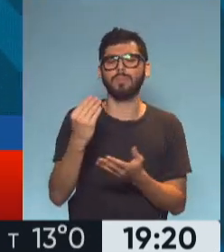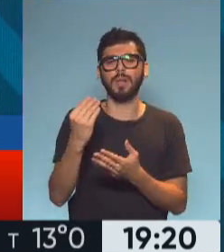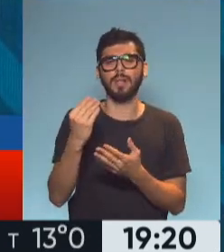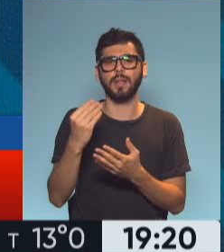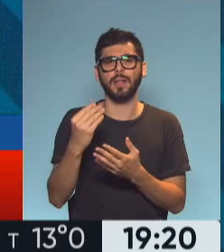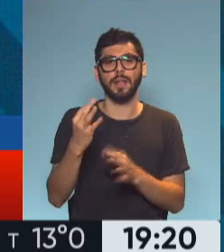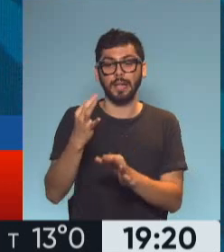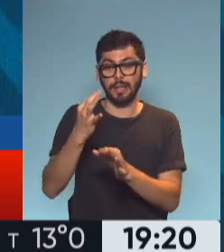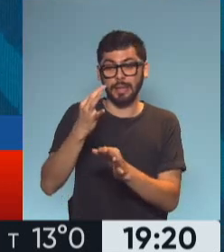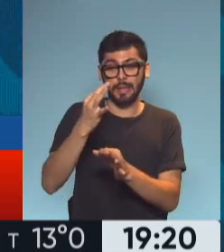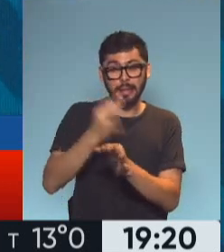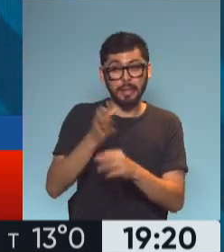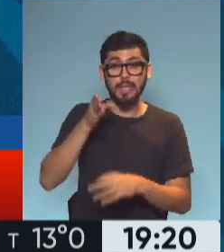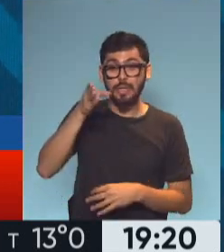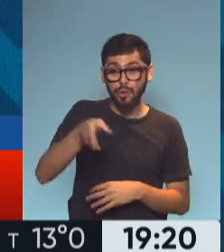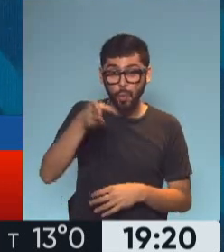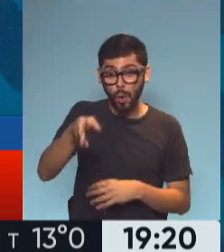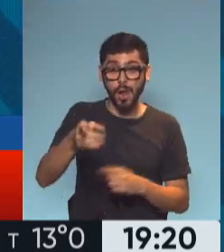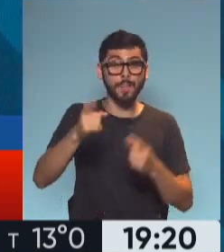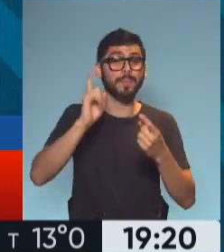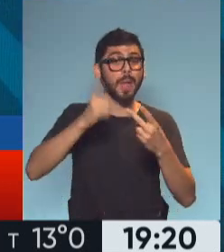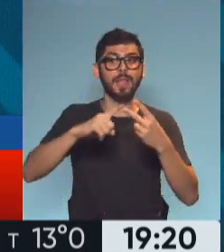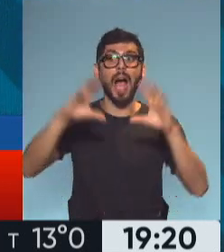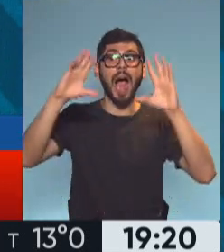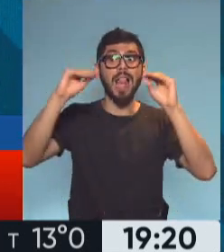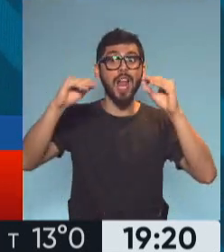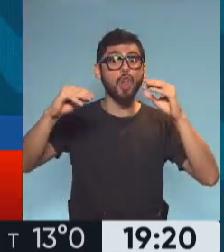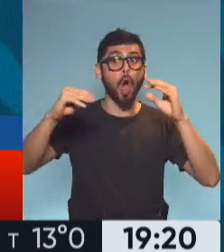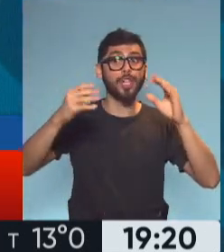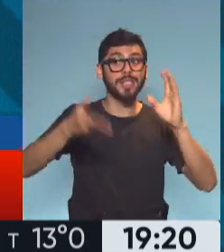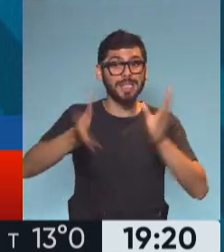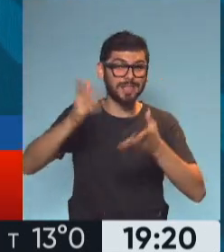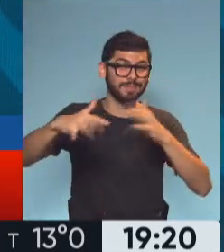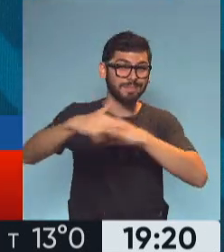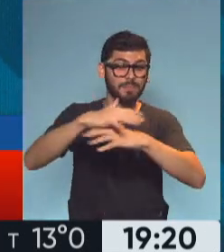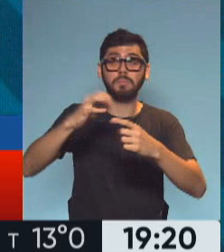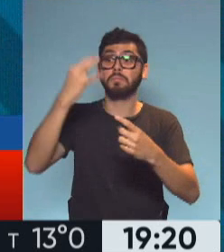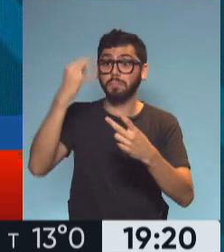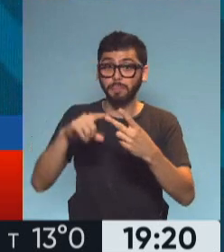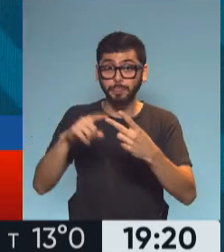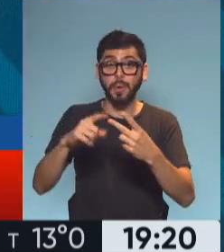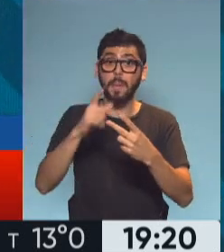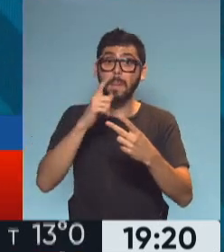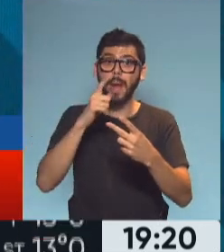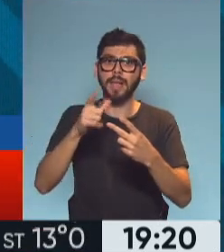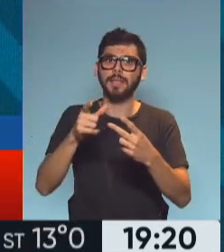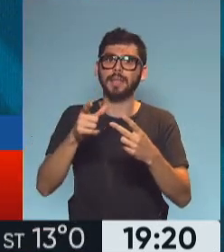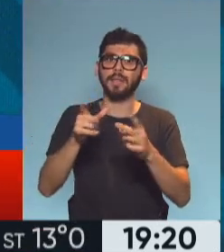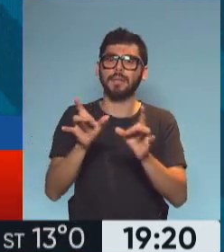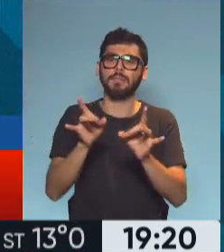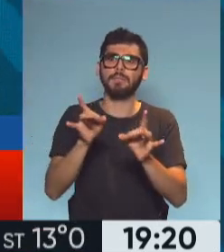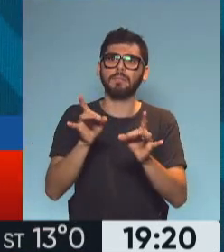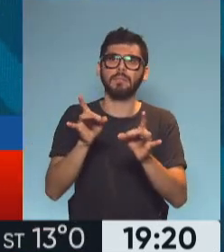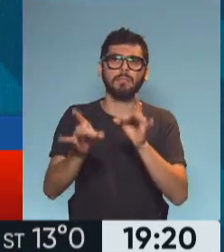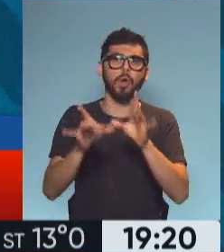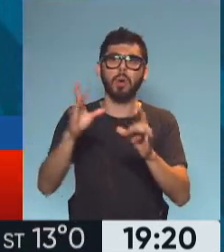presencialidad y la nocturnidad si bien no parece tener gran gran efecto ayuda a disminuir